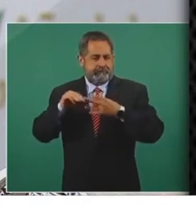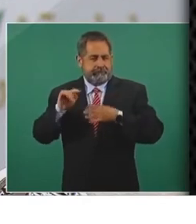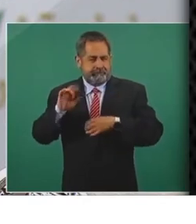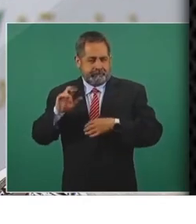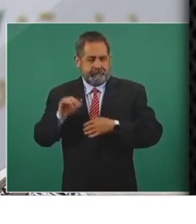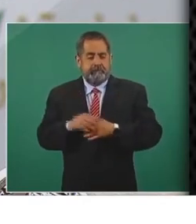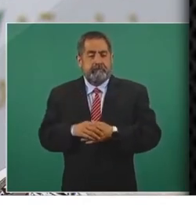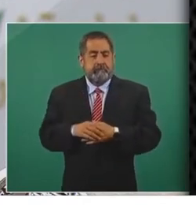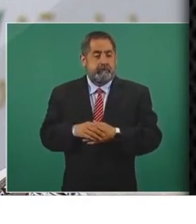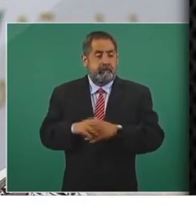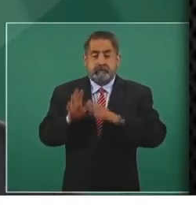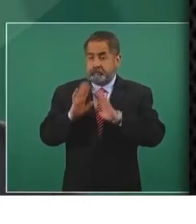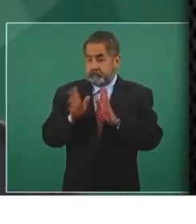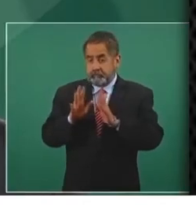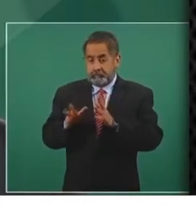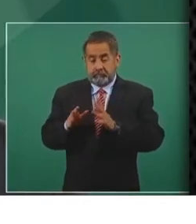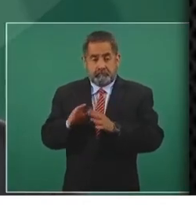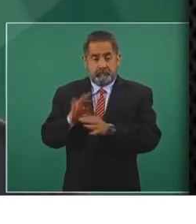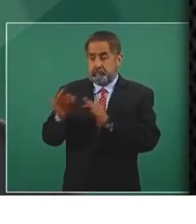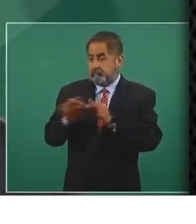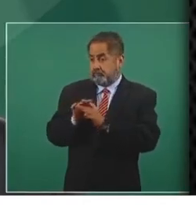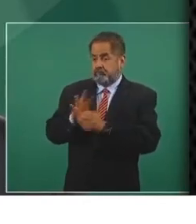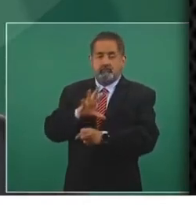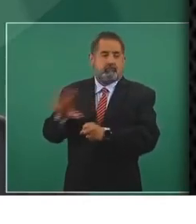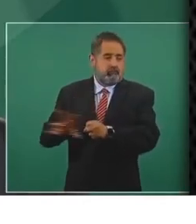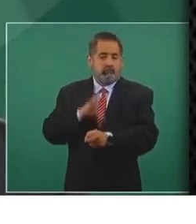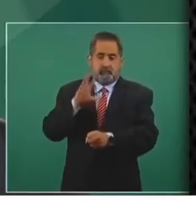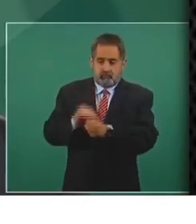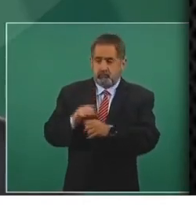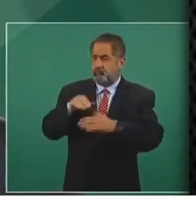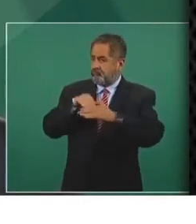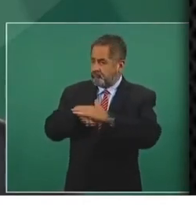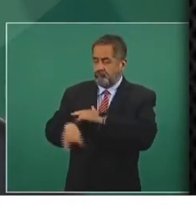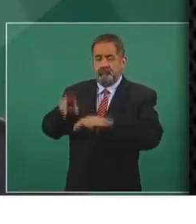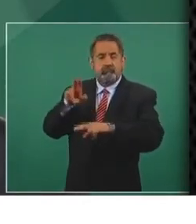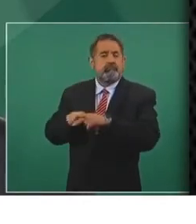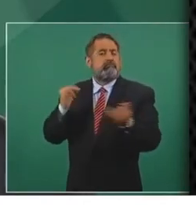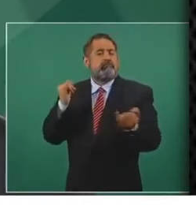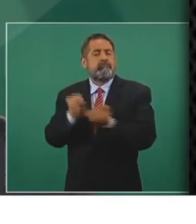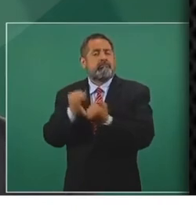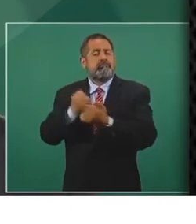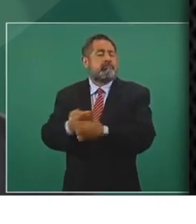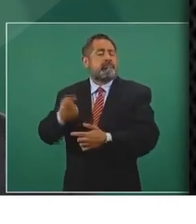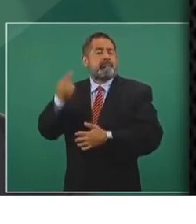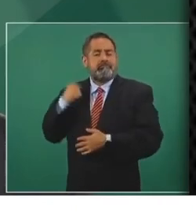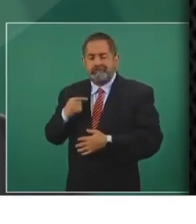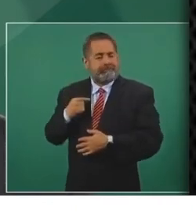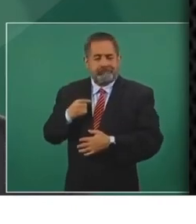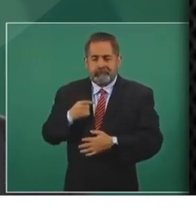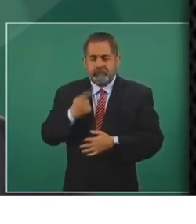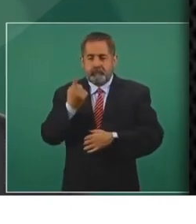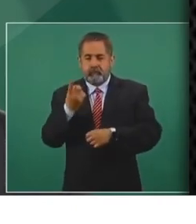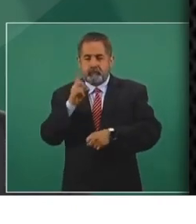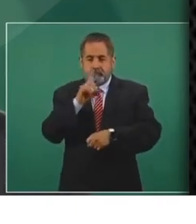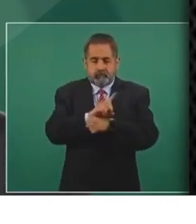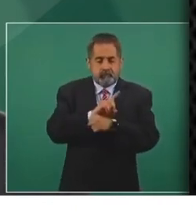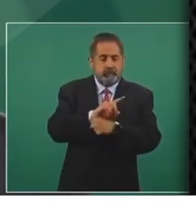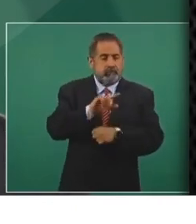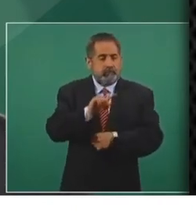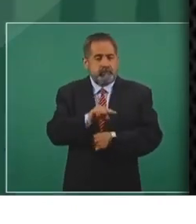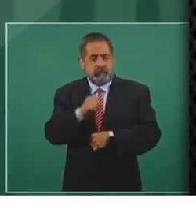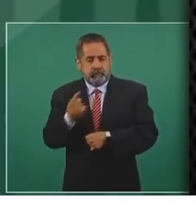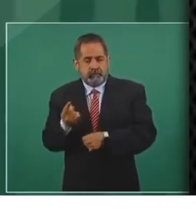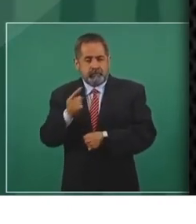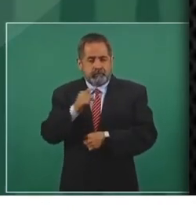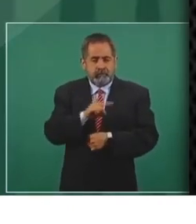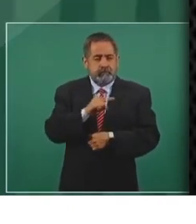no son todavía las convencionales y es un esquema donde se divide el grupo un día la mitad el otro día la mitad se separan las